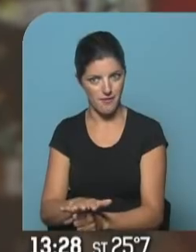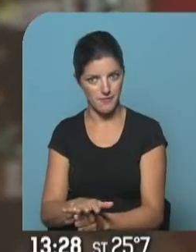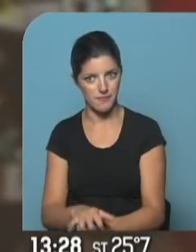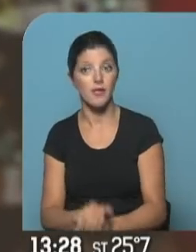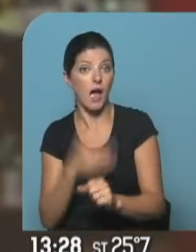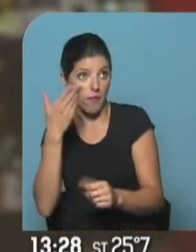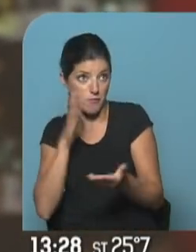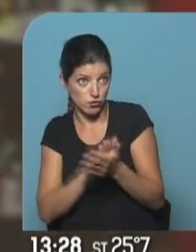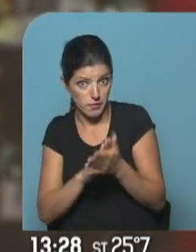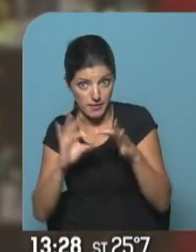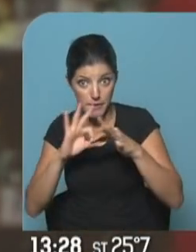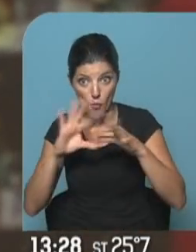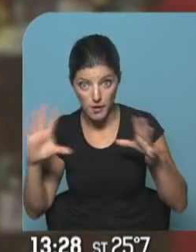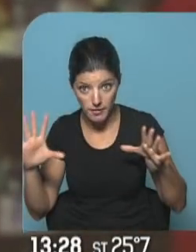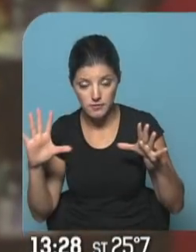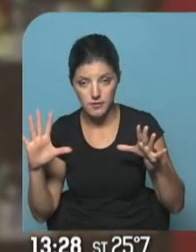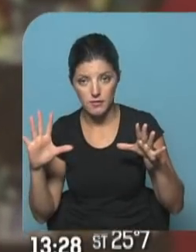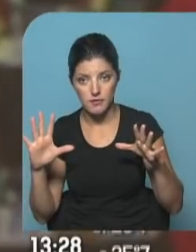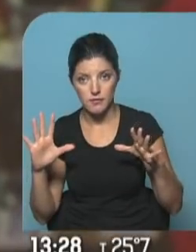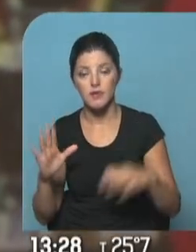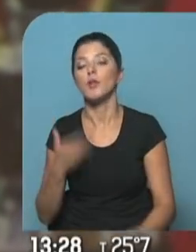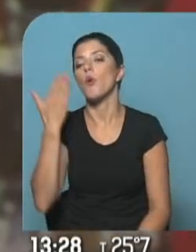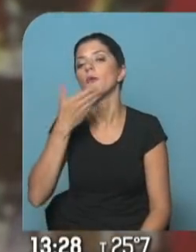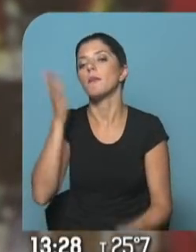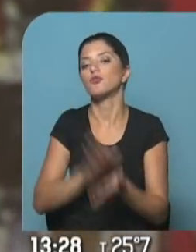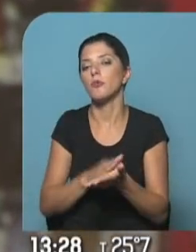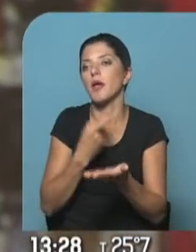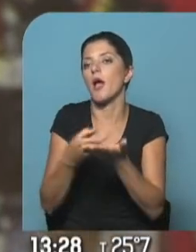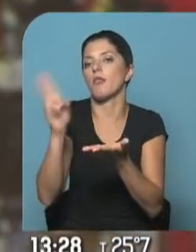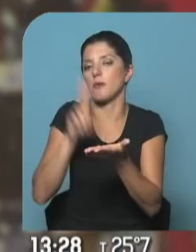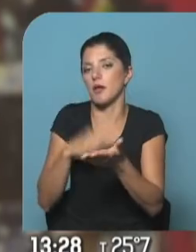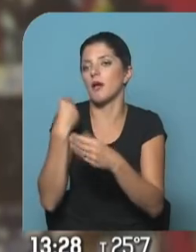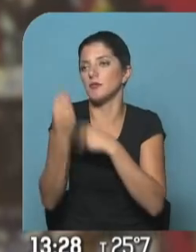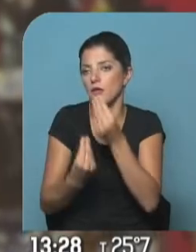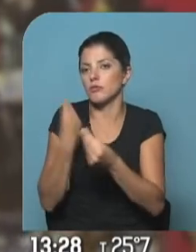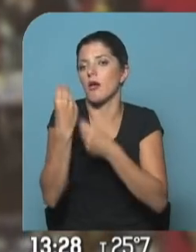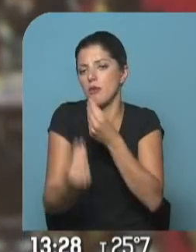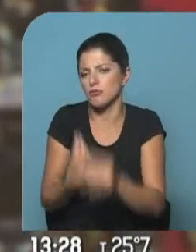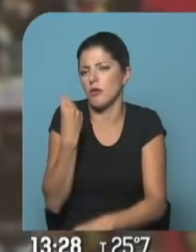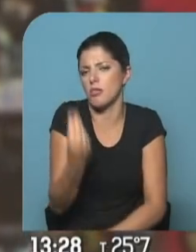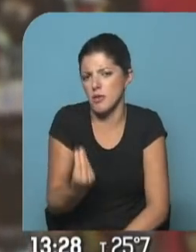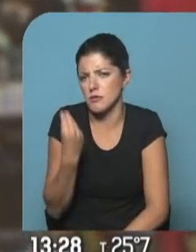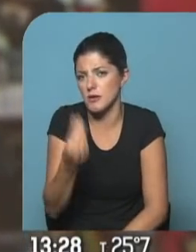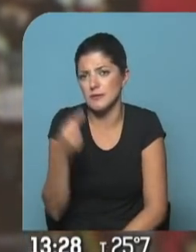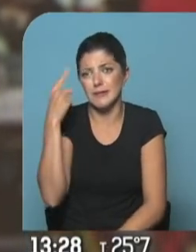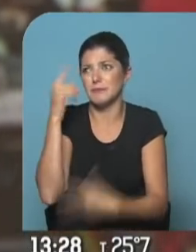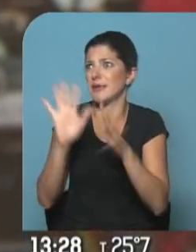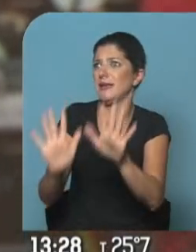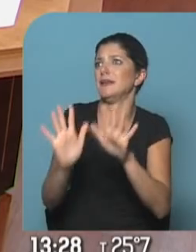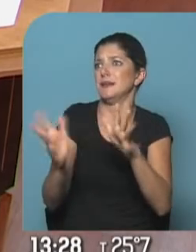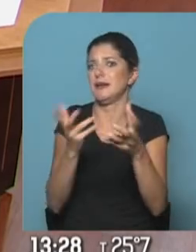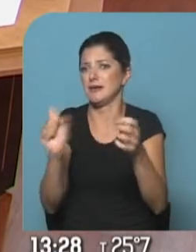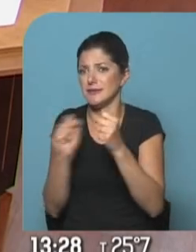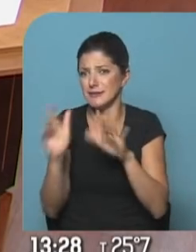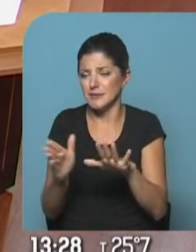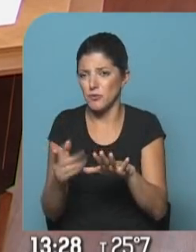procesos democráticos, y en general cuando uno habla de reelección indefinida necesariamente genera urticaria porque uno imagina algo así como la perennidad